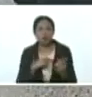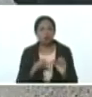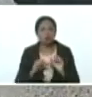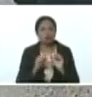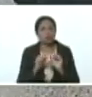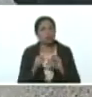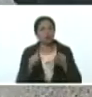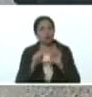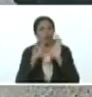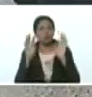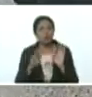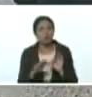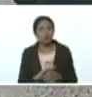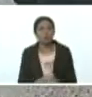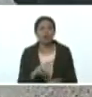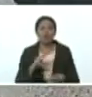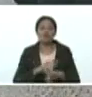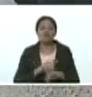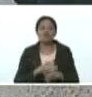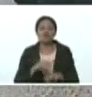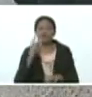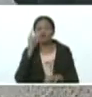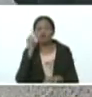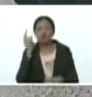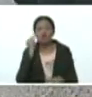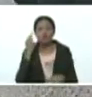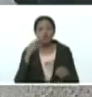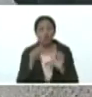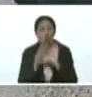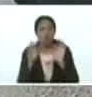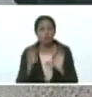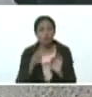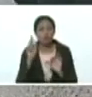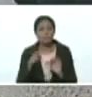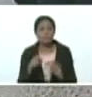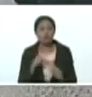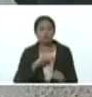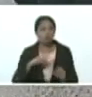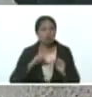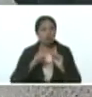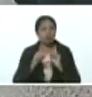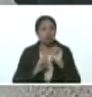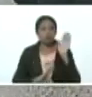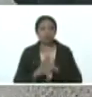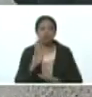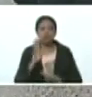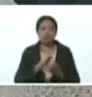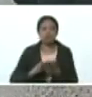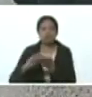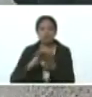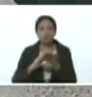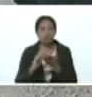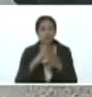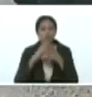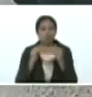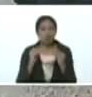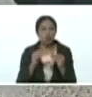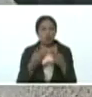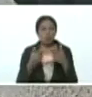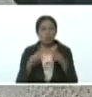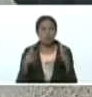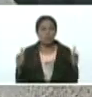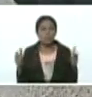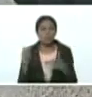avanzando. Doctor Carlos Alvarado, doctora Magaly Gutiérrez. Tenemos que seguir avanzando en recuperar todas y ampliar